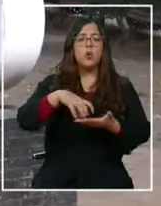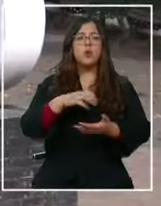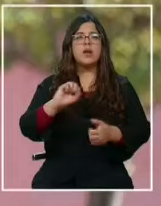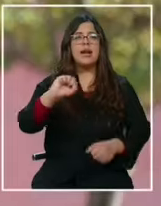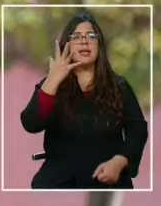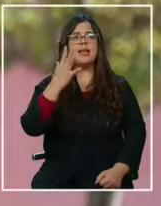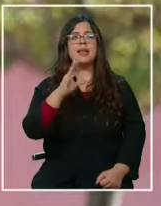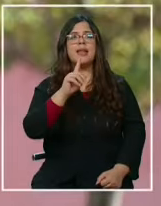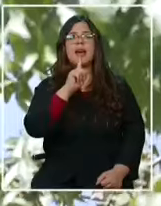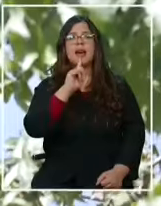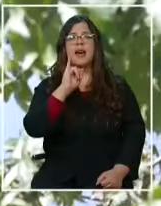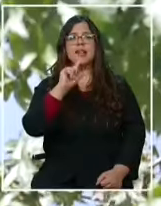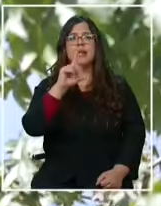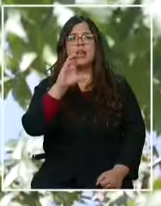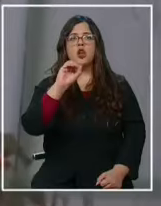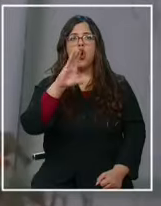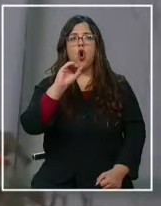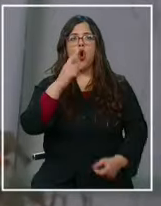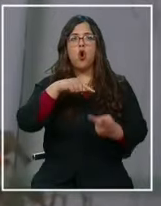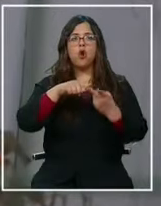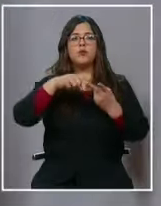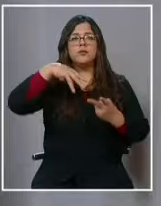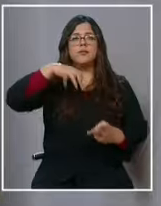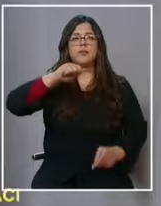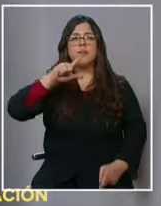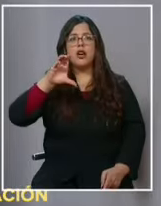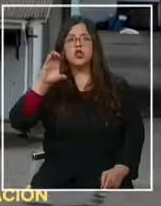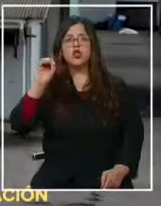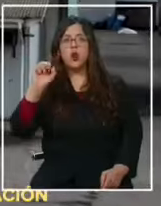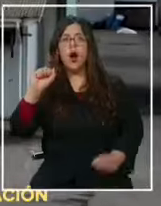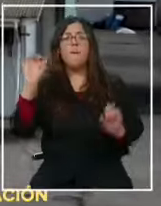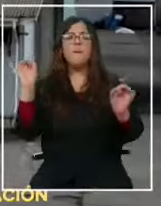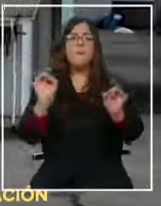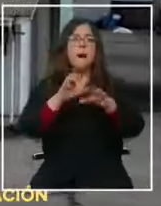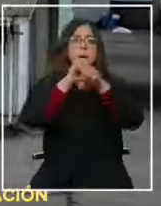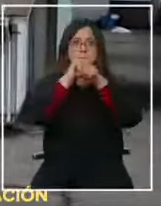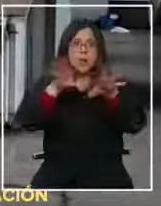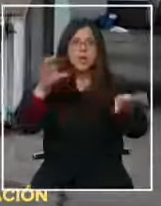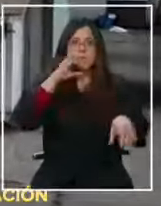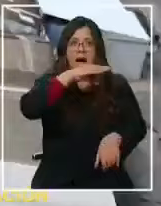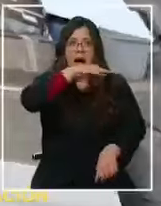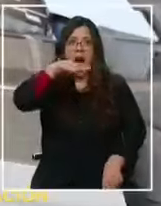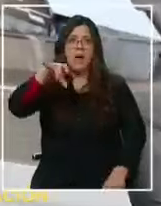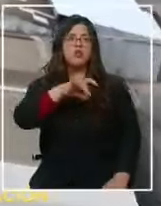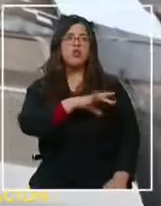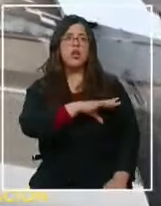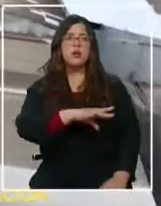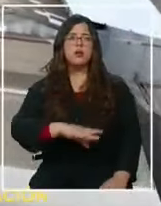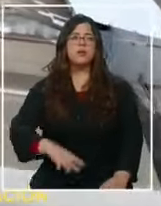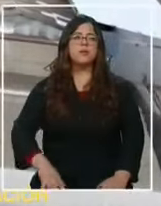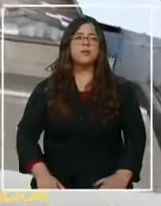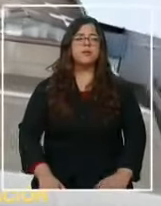de Tilcoco y Malloa, una organización que estaría extendiendo su influencia hacia el campo chileno.